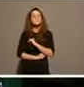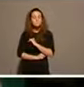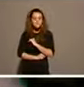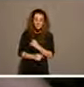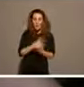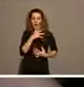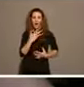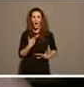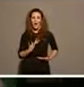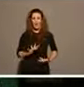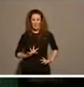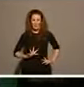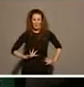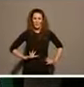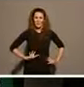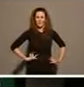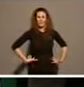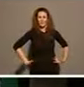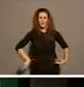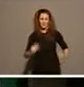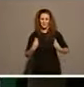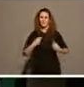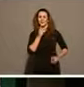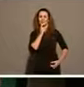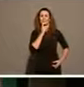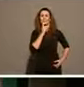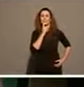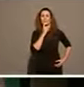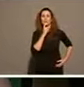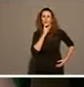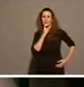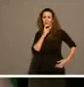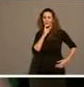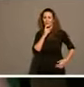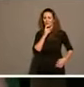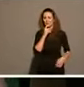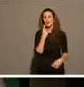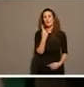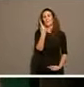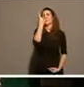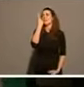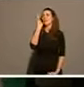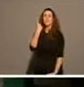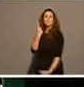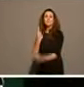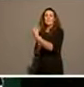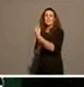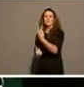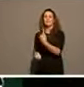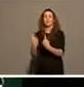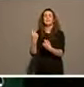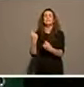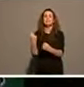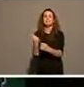Y ahora solo me mantengo de un martillo y cuatro